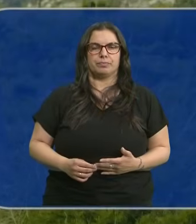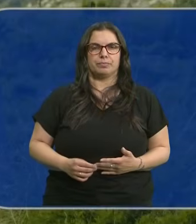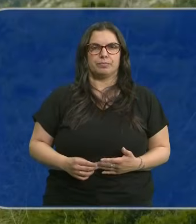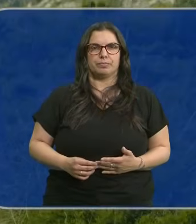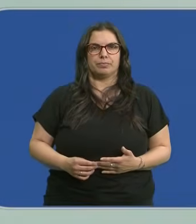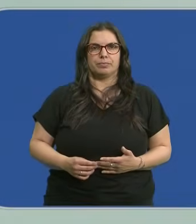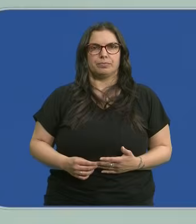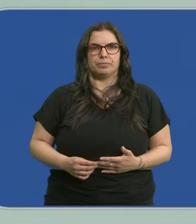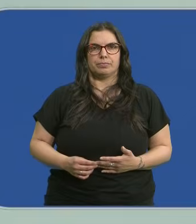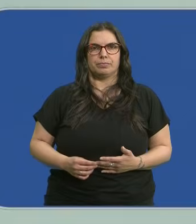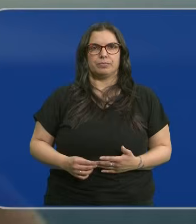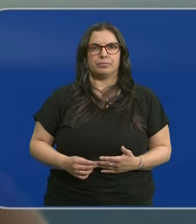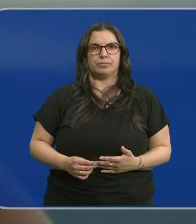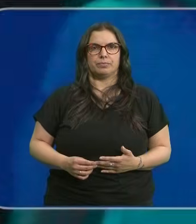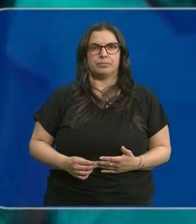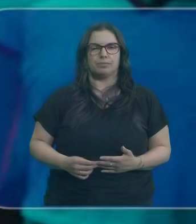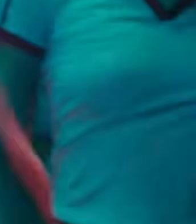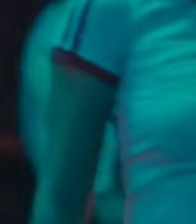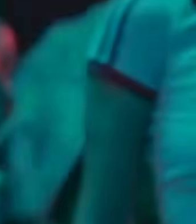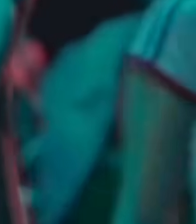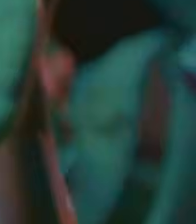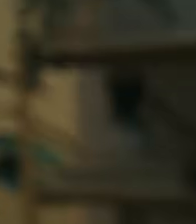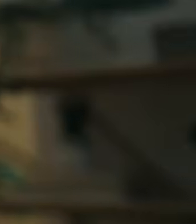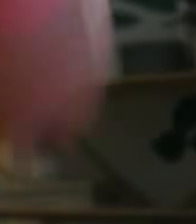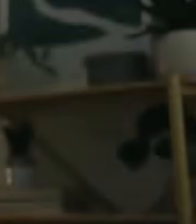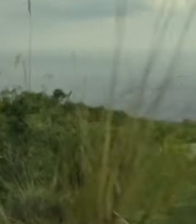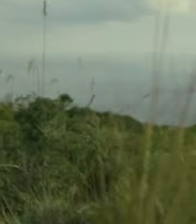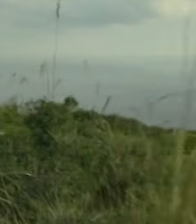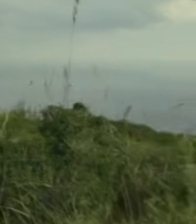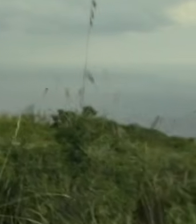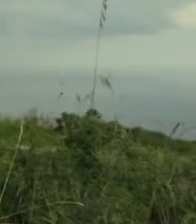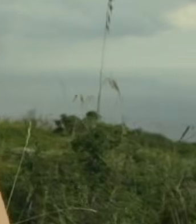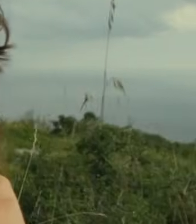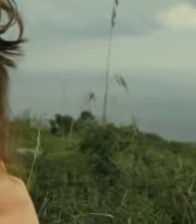Pascual Móvil te acompaña en tu día a día para que nada en esta vida pueda frenarte.